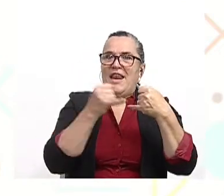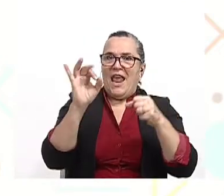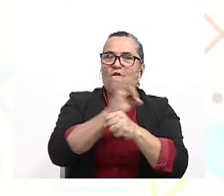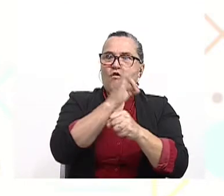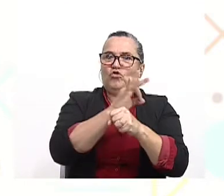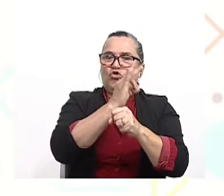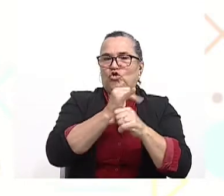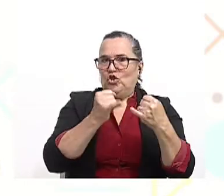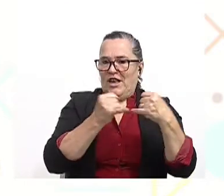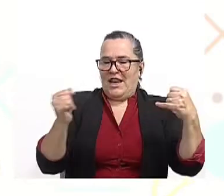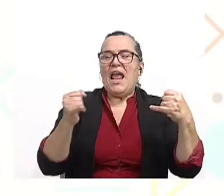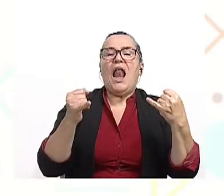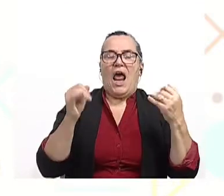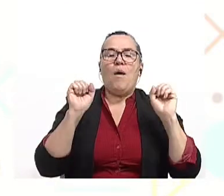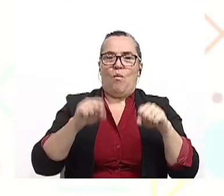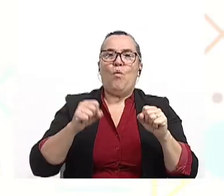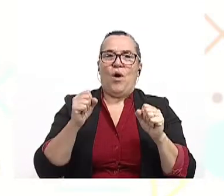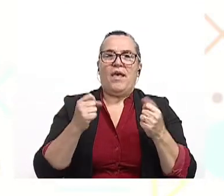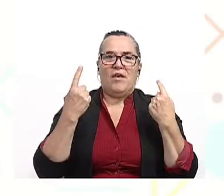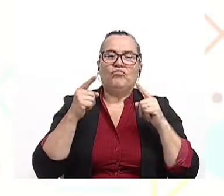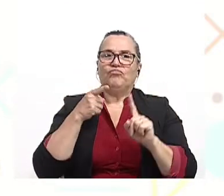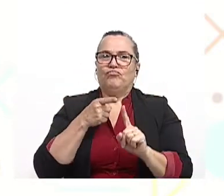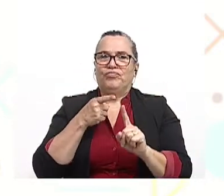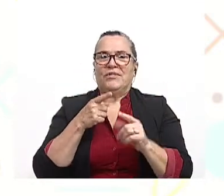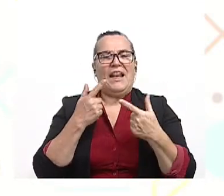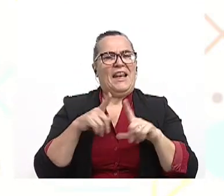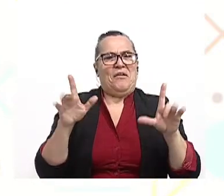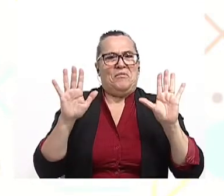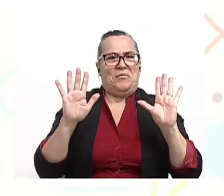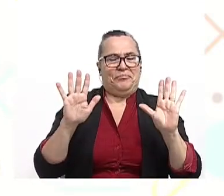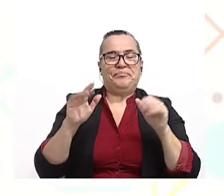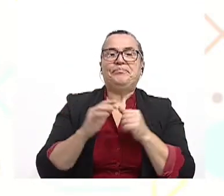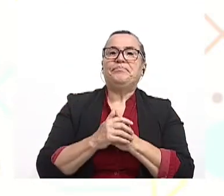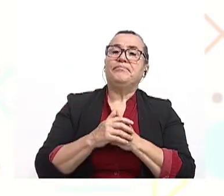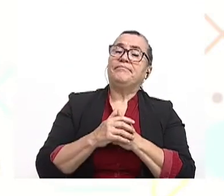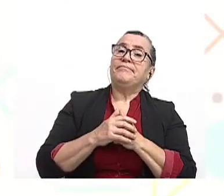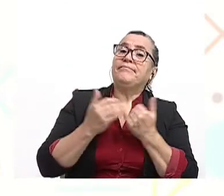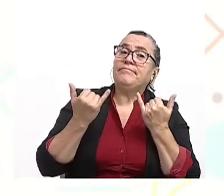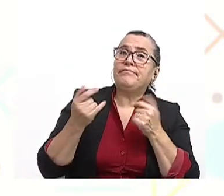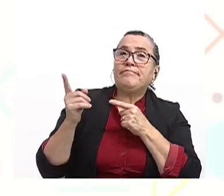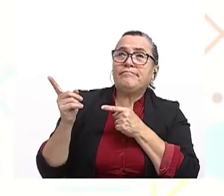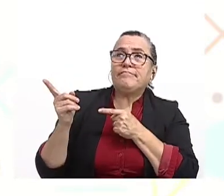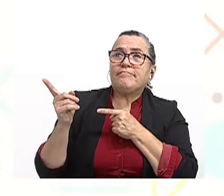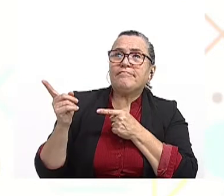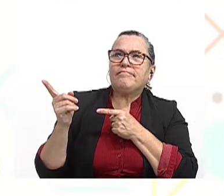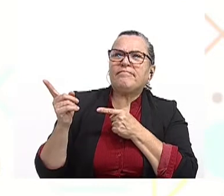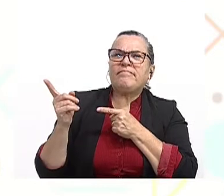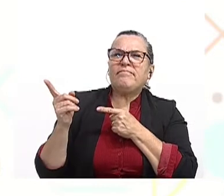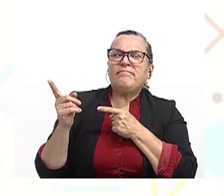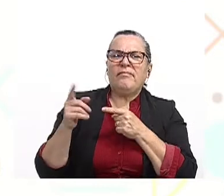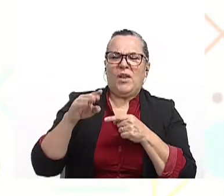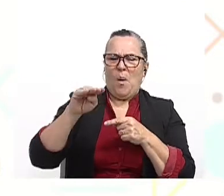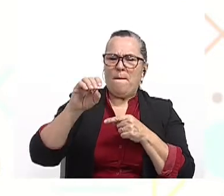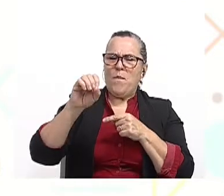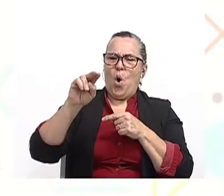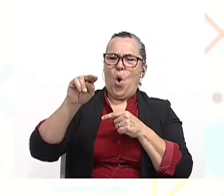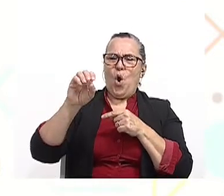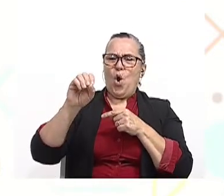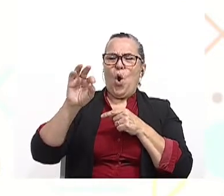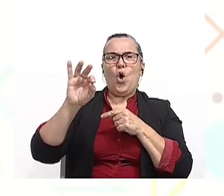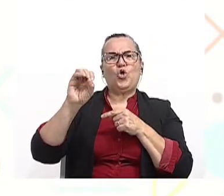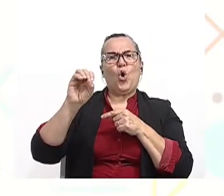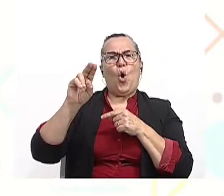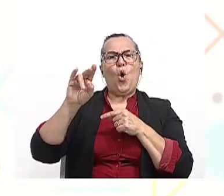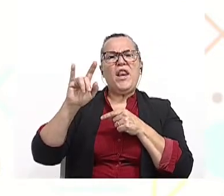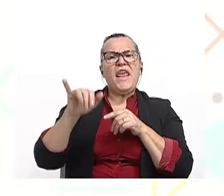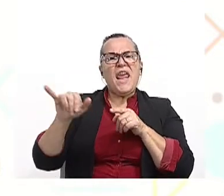hacer esto con toda la libertad del mundo. Muy bien. Ahora bien, ¿qué es esto de monotonía? Es